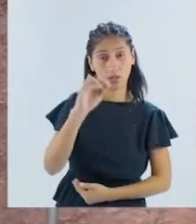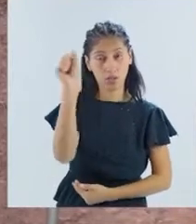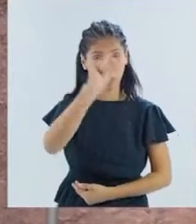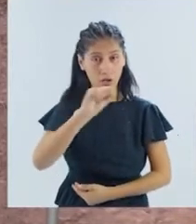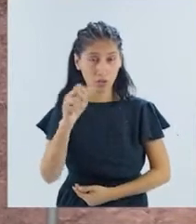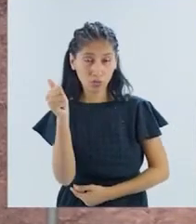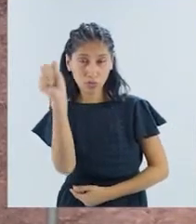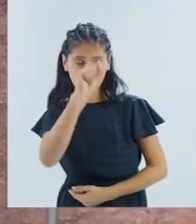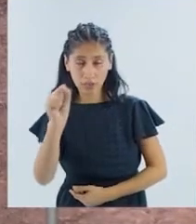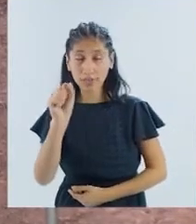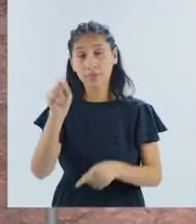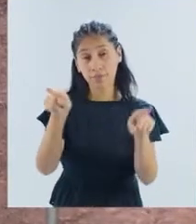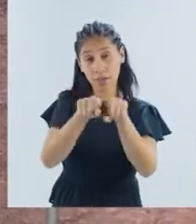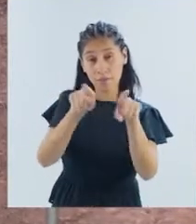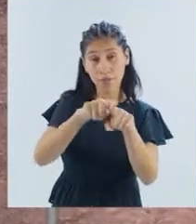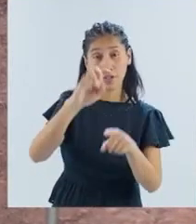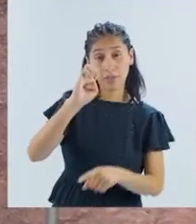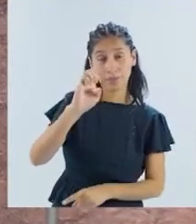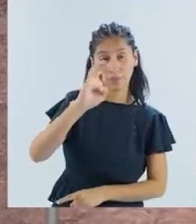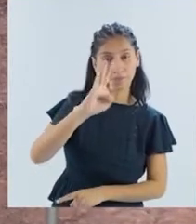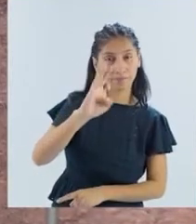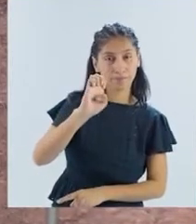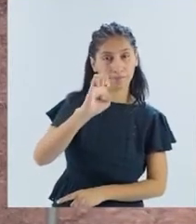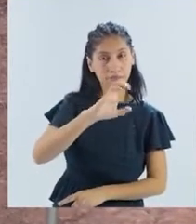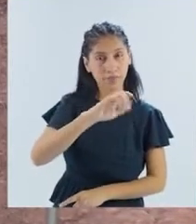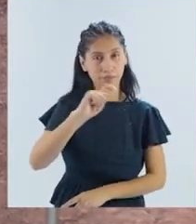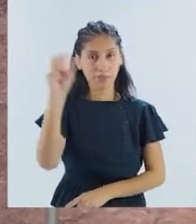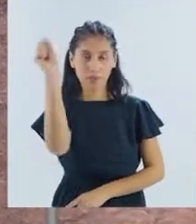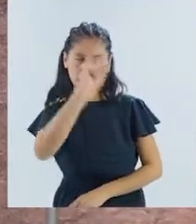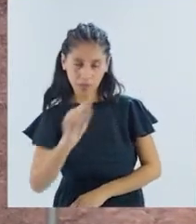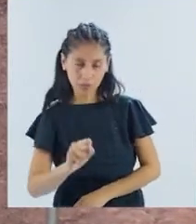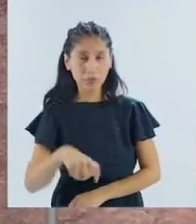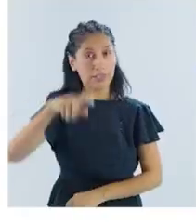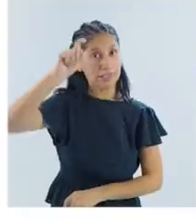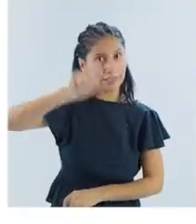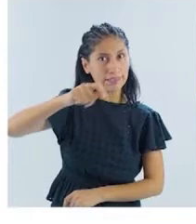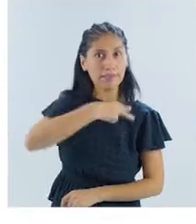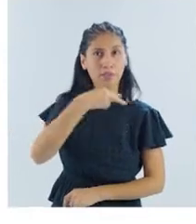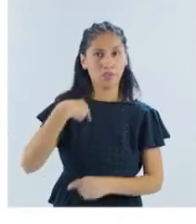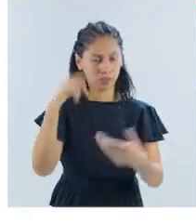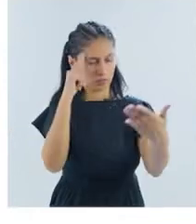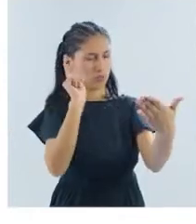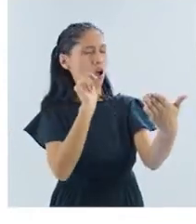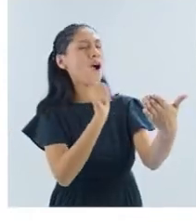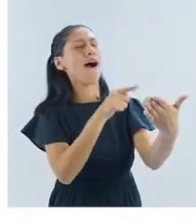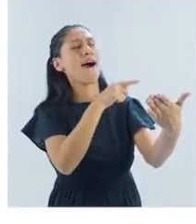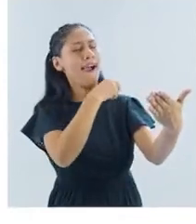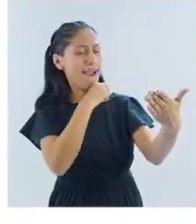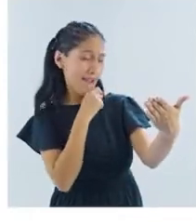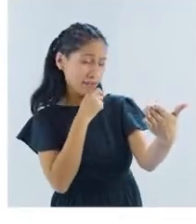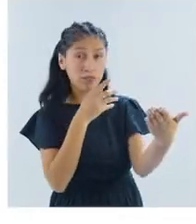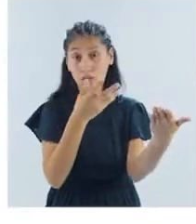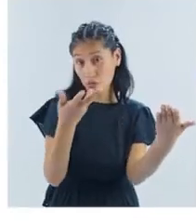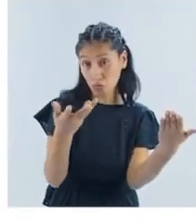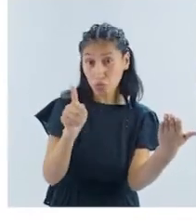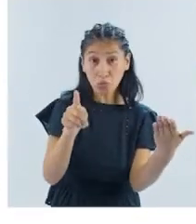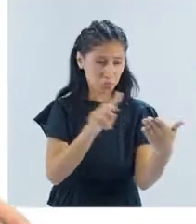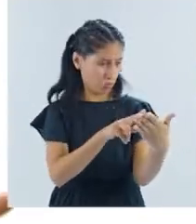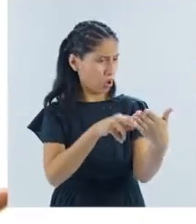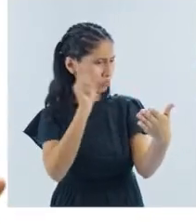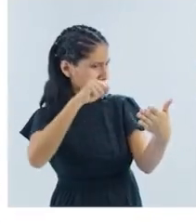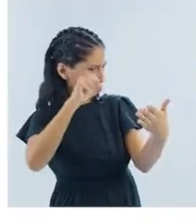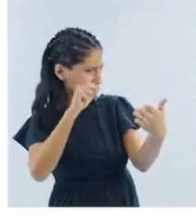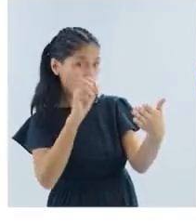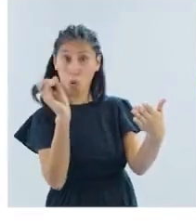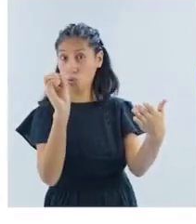Cori. Son los argumentos que más necesitan de nuestro convencimiento. Exacto. Puedes estar a favor o